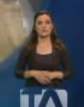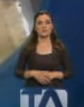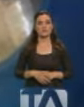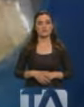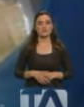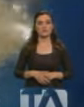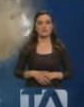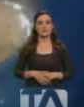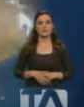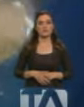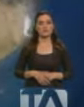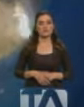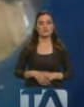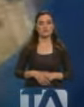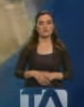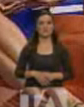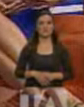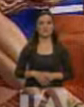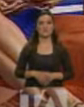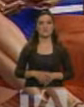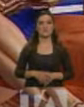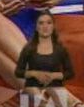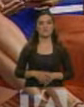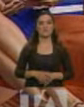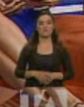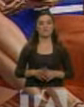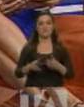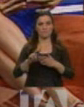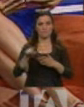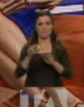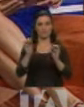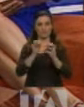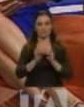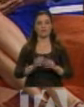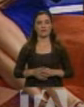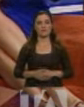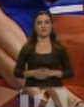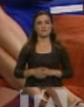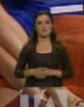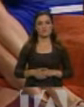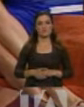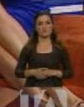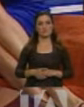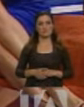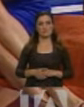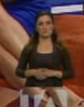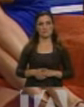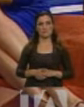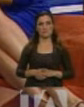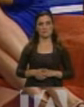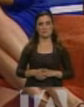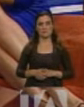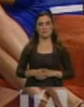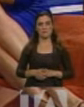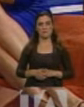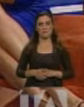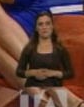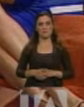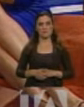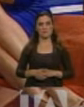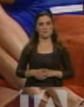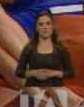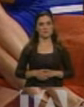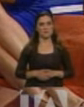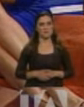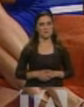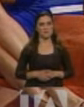Joana Ramos, 24 horas. Hacemos una pausa en la información. Cuando regresemos estaremos en vivo en el sector de la Kennedy, donde se acaba